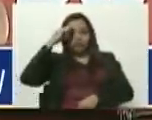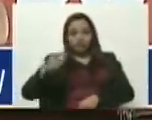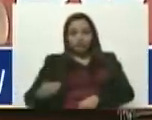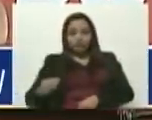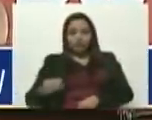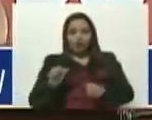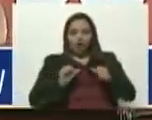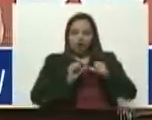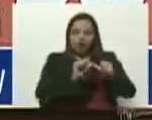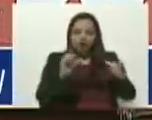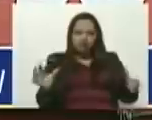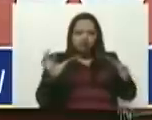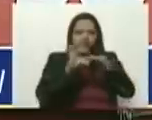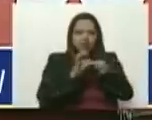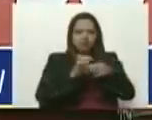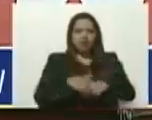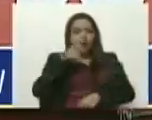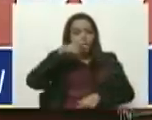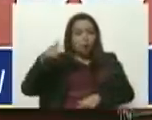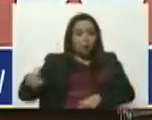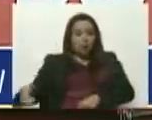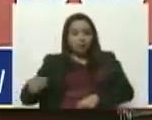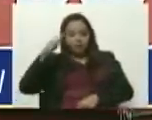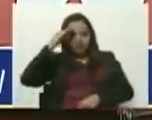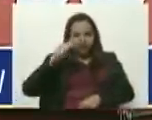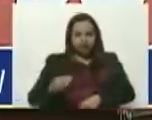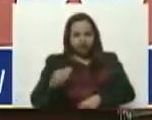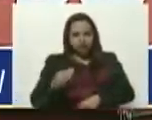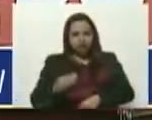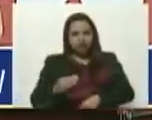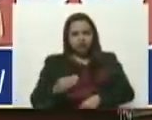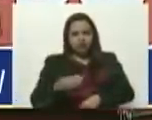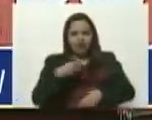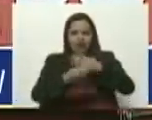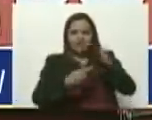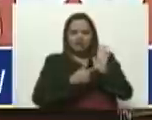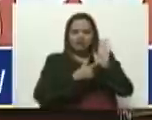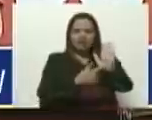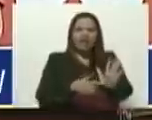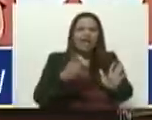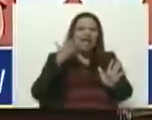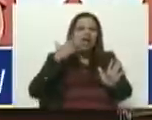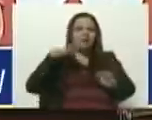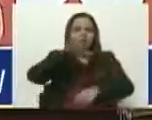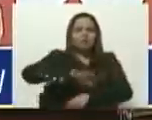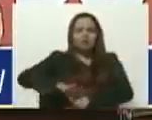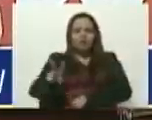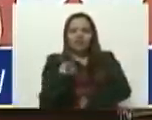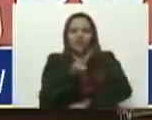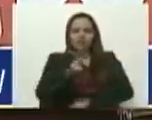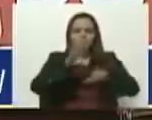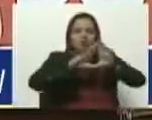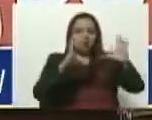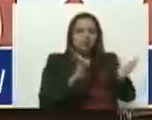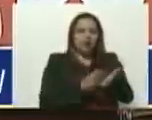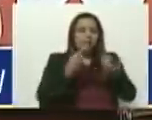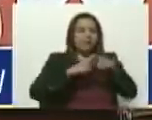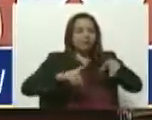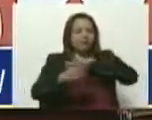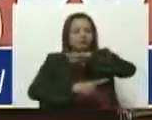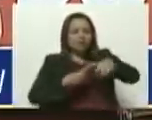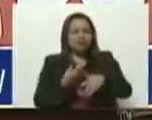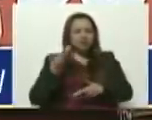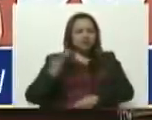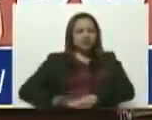nuestro pueblo y la fuerza armada dando ejemplo para venezuela y para el mundo pero además con un detalle significativo